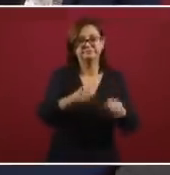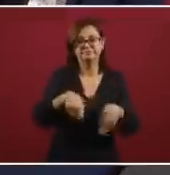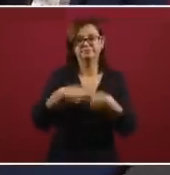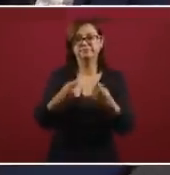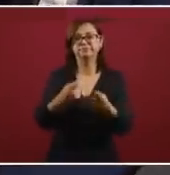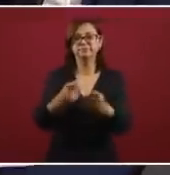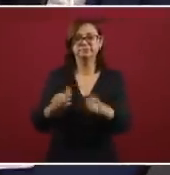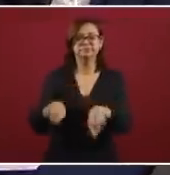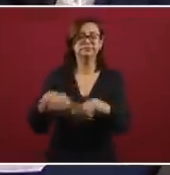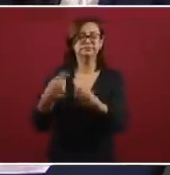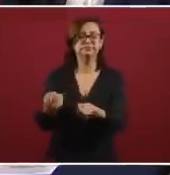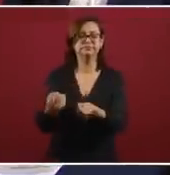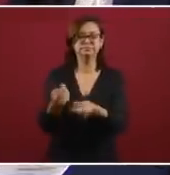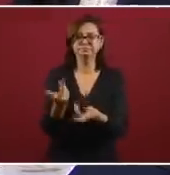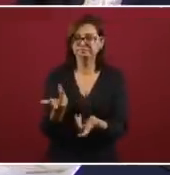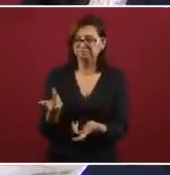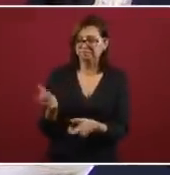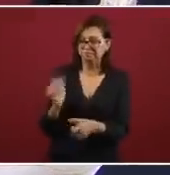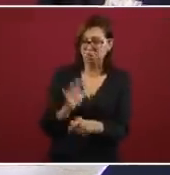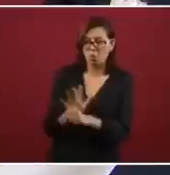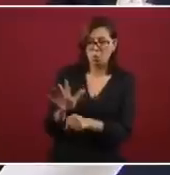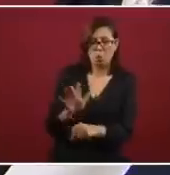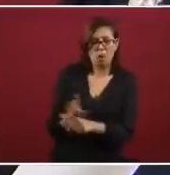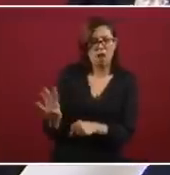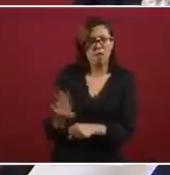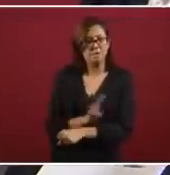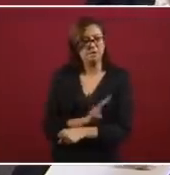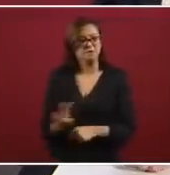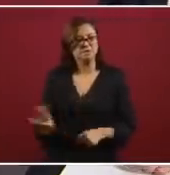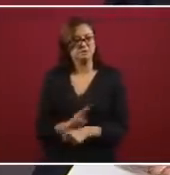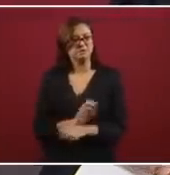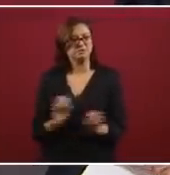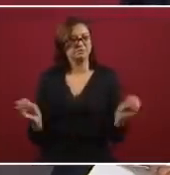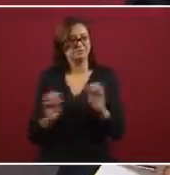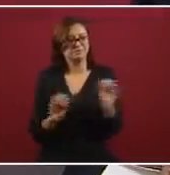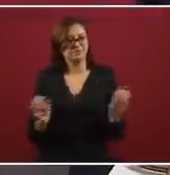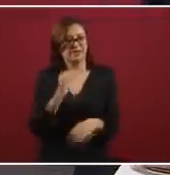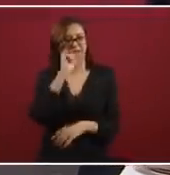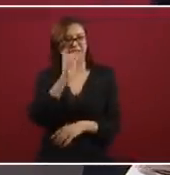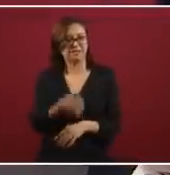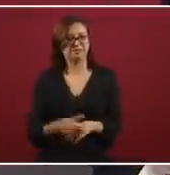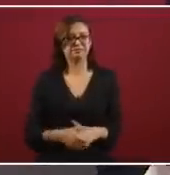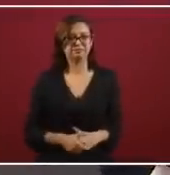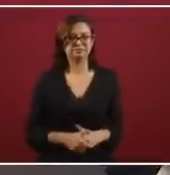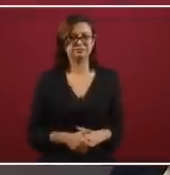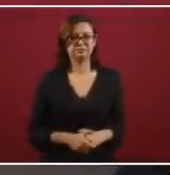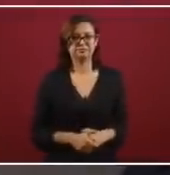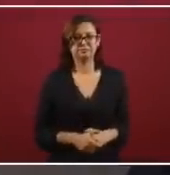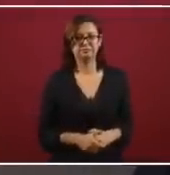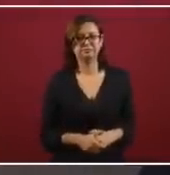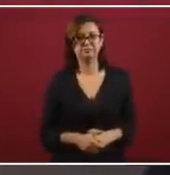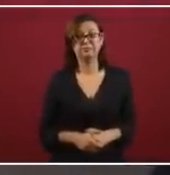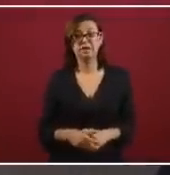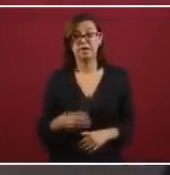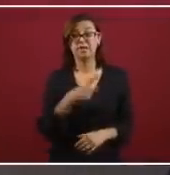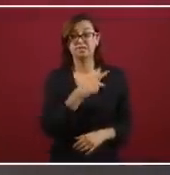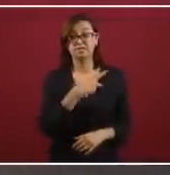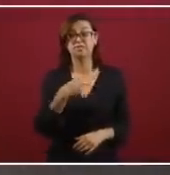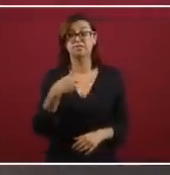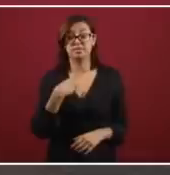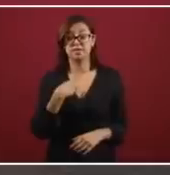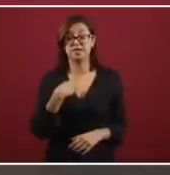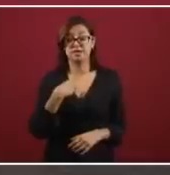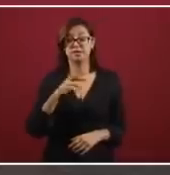sin beneficios para la hacienda pública. No hay que olvidar